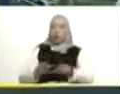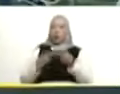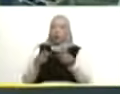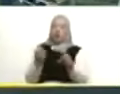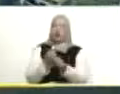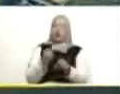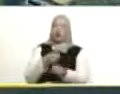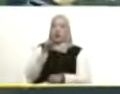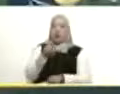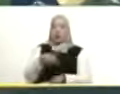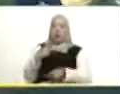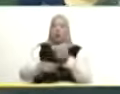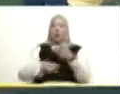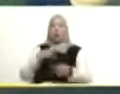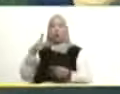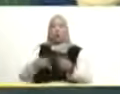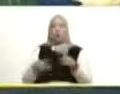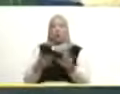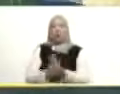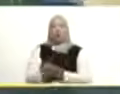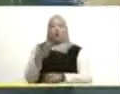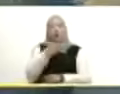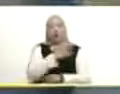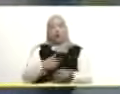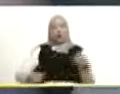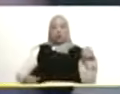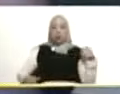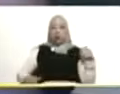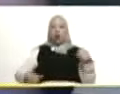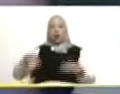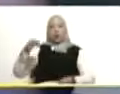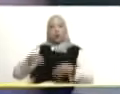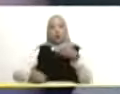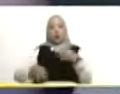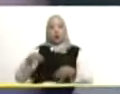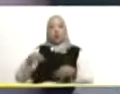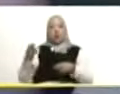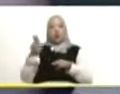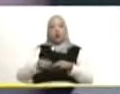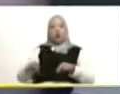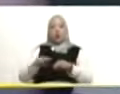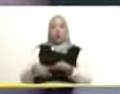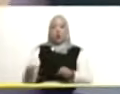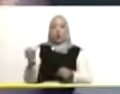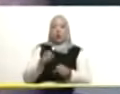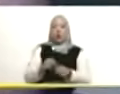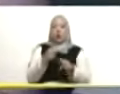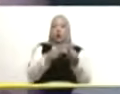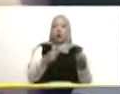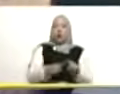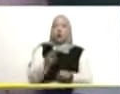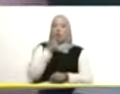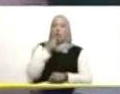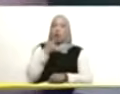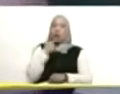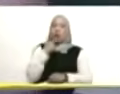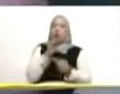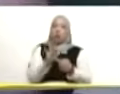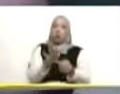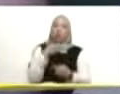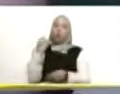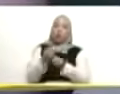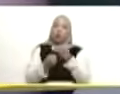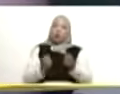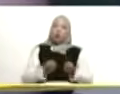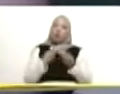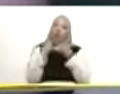Sí, el programa de voluntarios, presidente, es justamente para inscribir el interés donde el joven quiere ejercer su